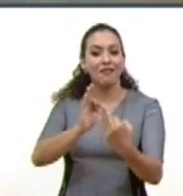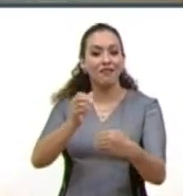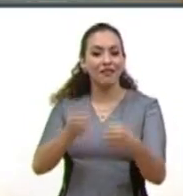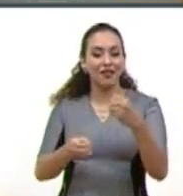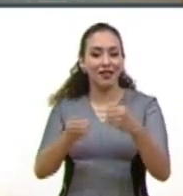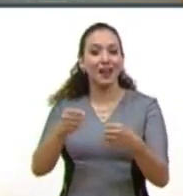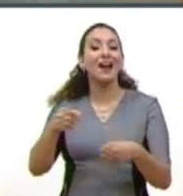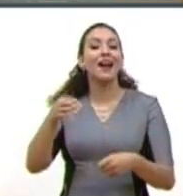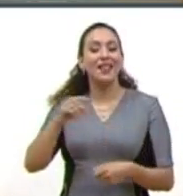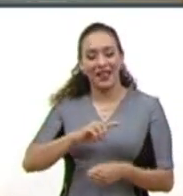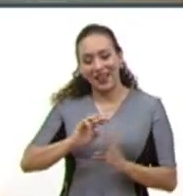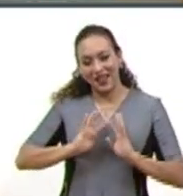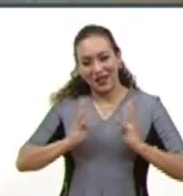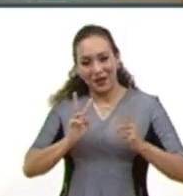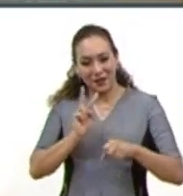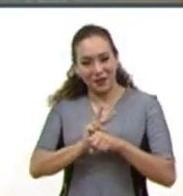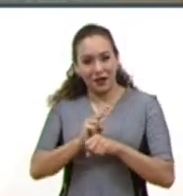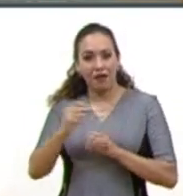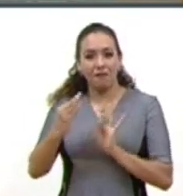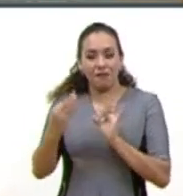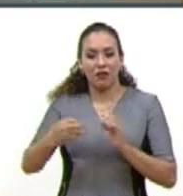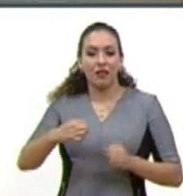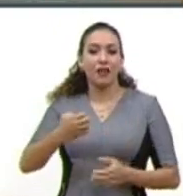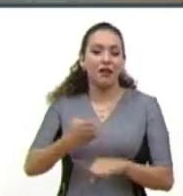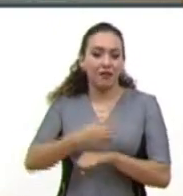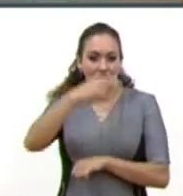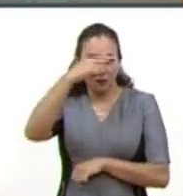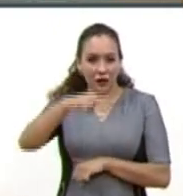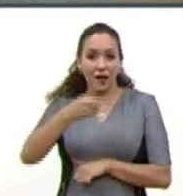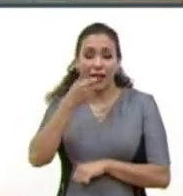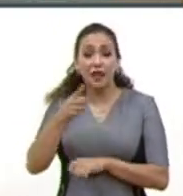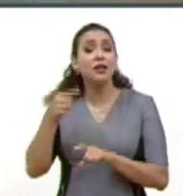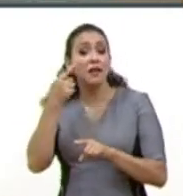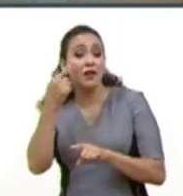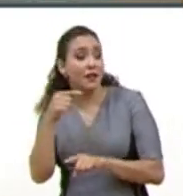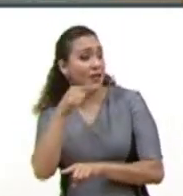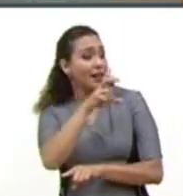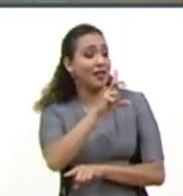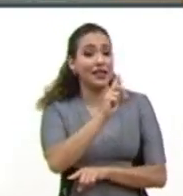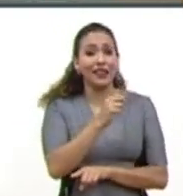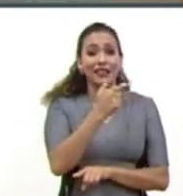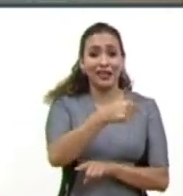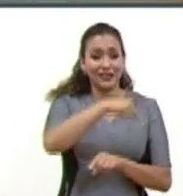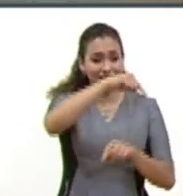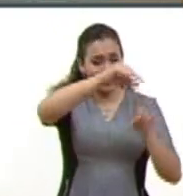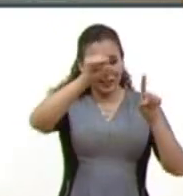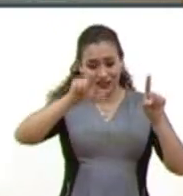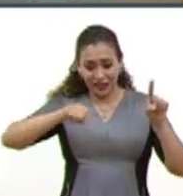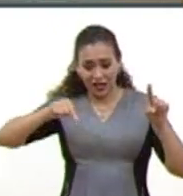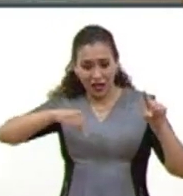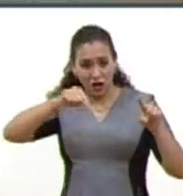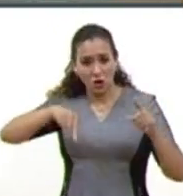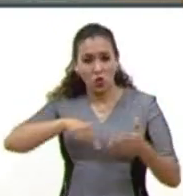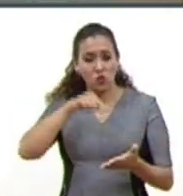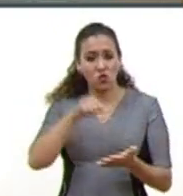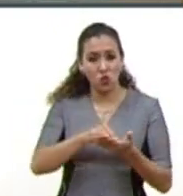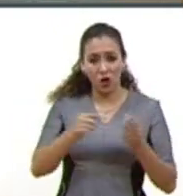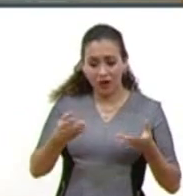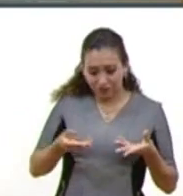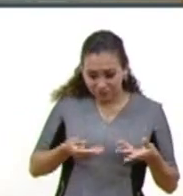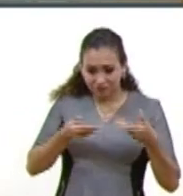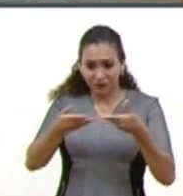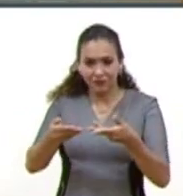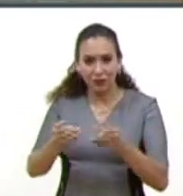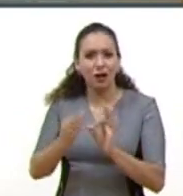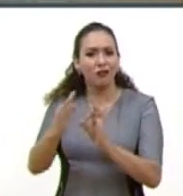a impugnar 37 distritos locales, 37 distritos en el Estado, 37 distritos federales en